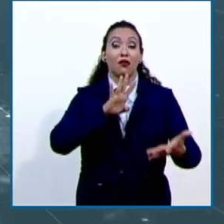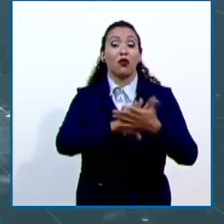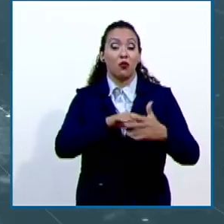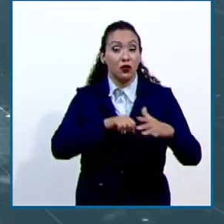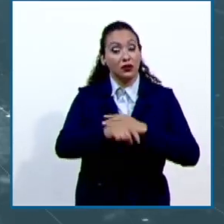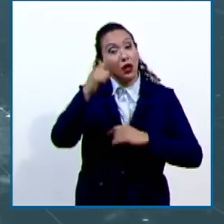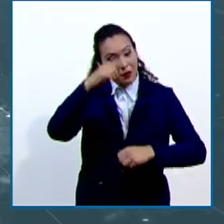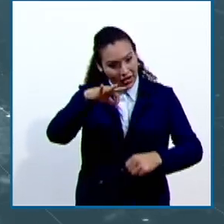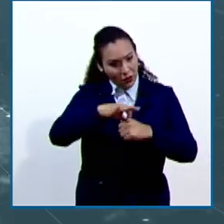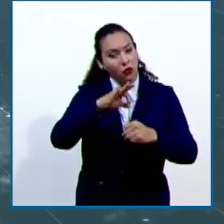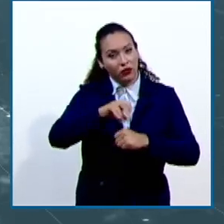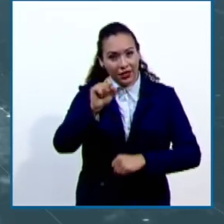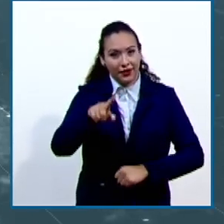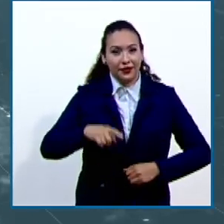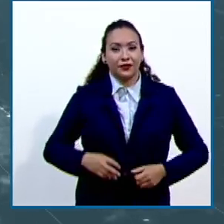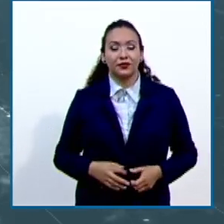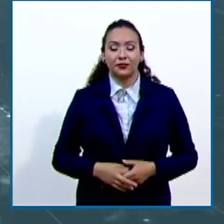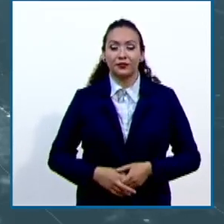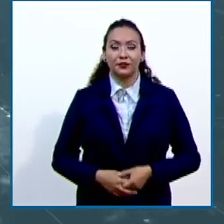próxima elección judicial.